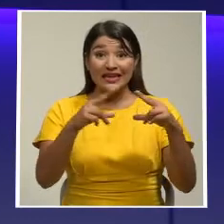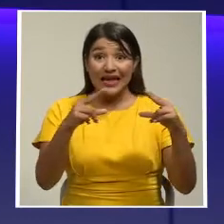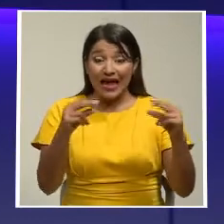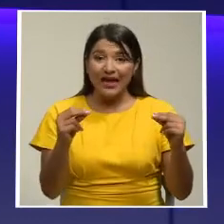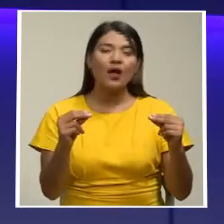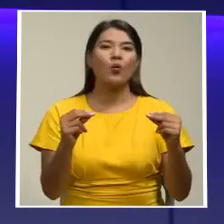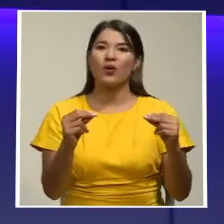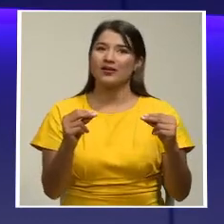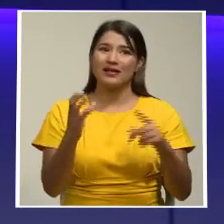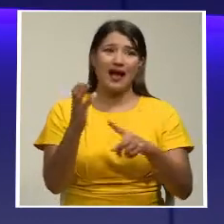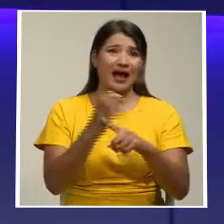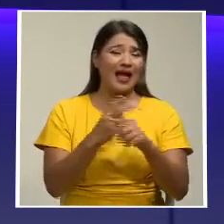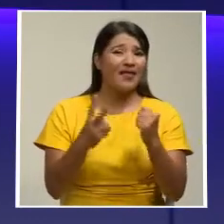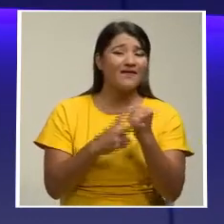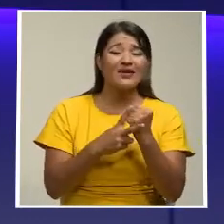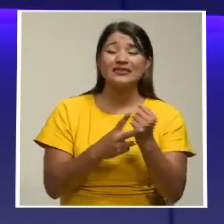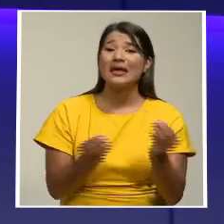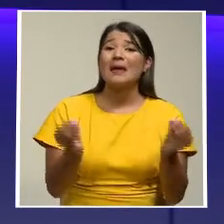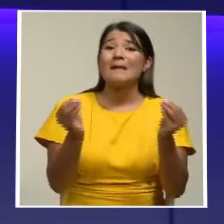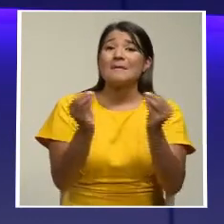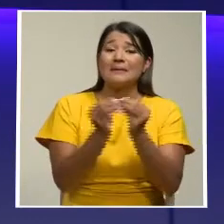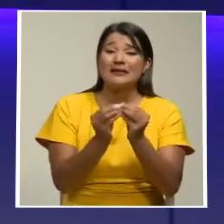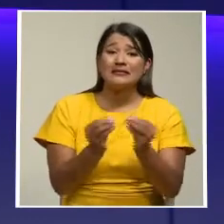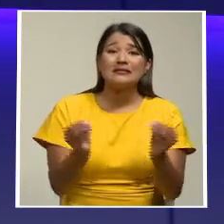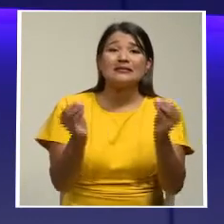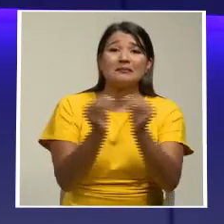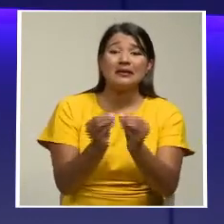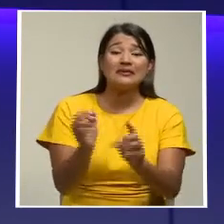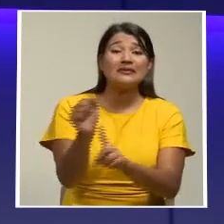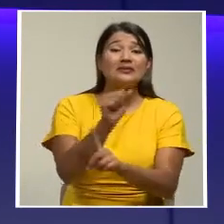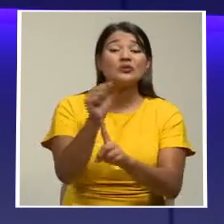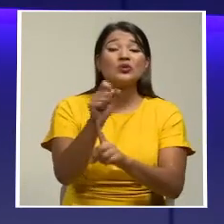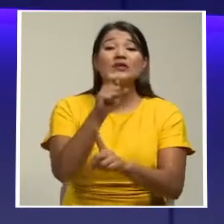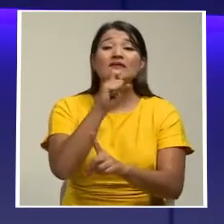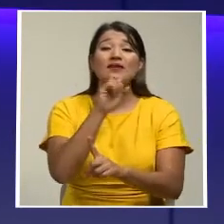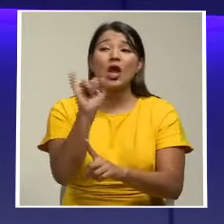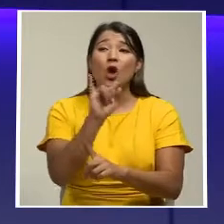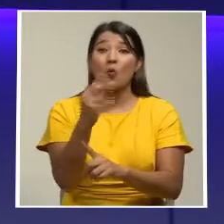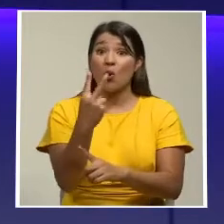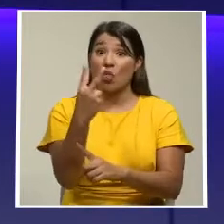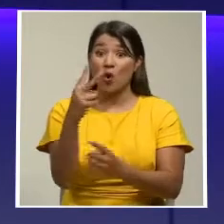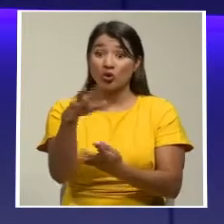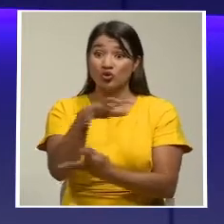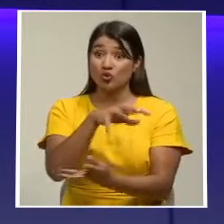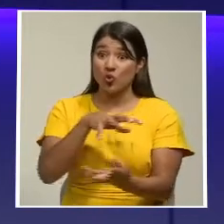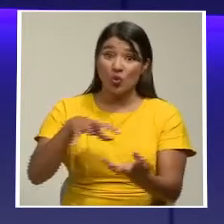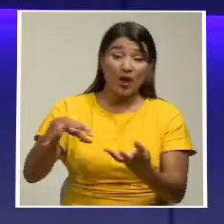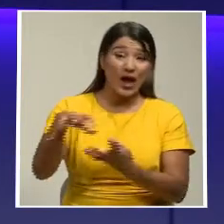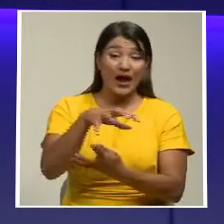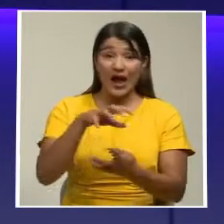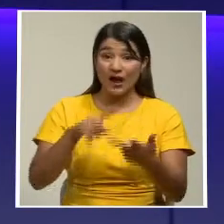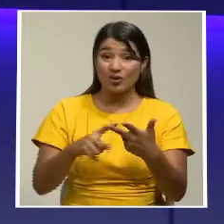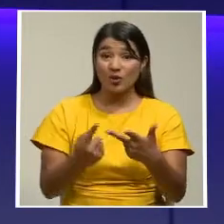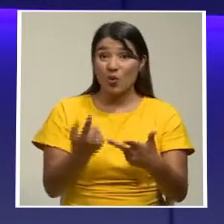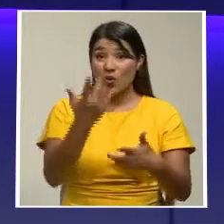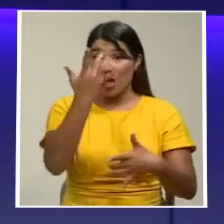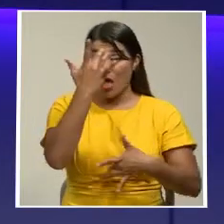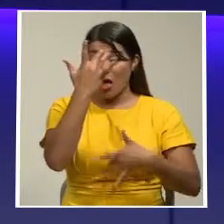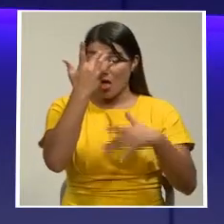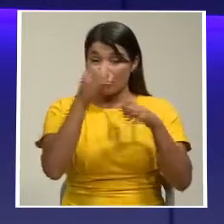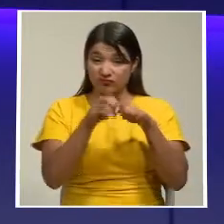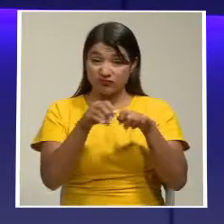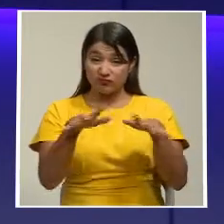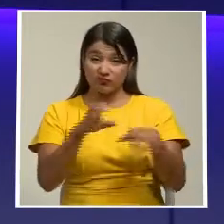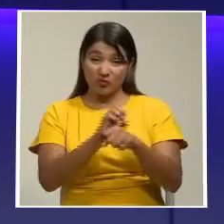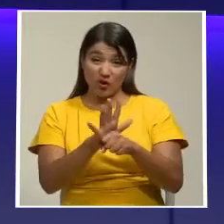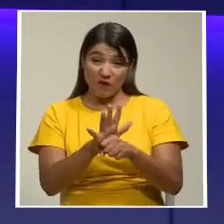las desgracias. 2 huracanes, una pandemia de COVID ignorada y negada por el gobierno, y